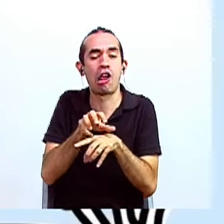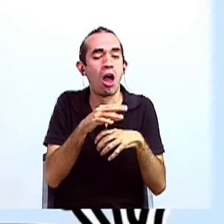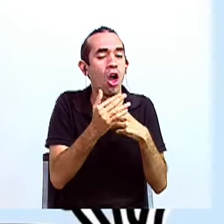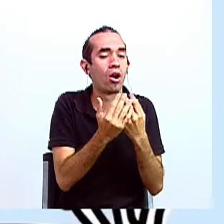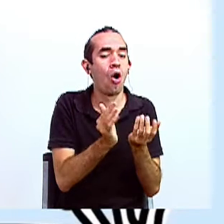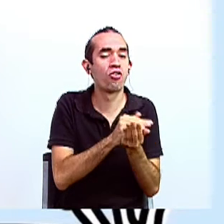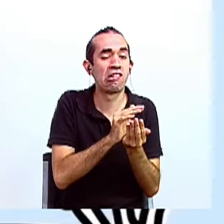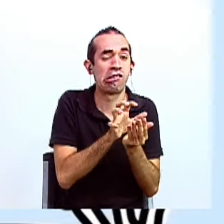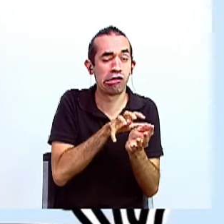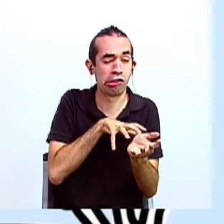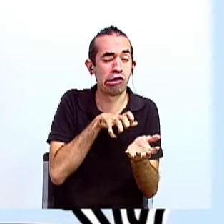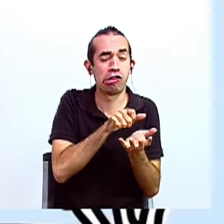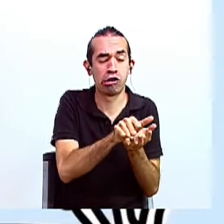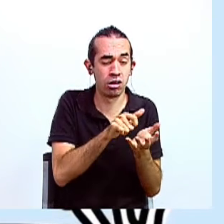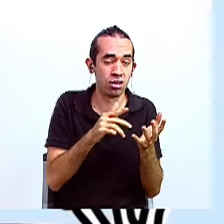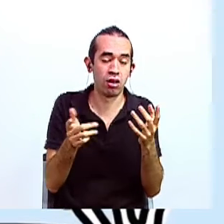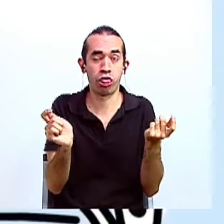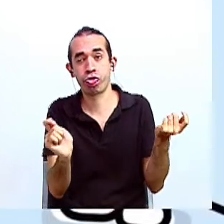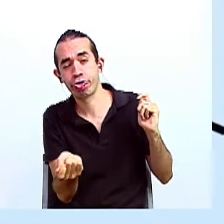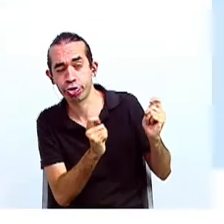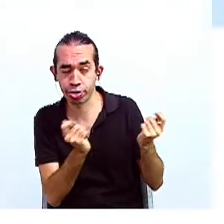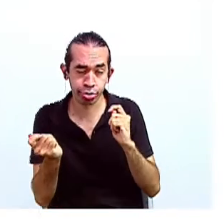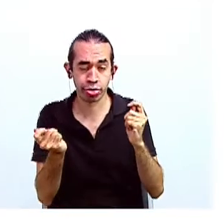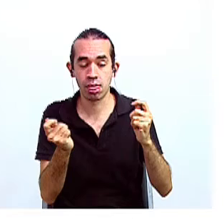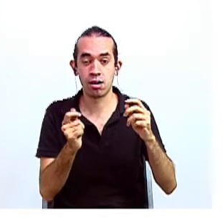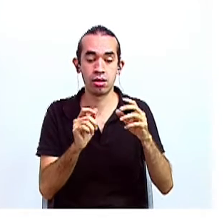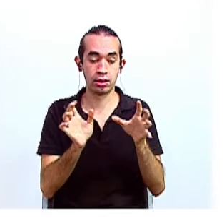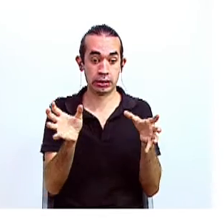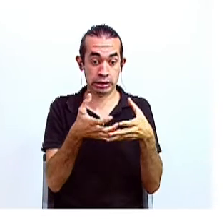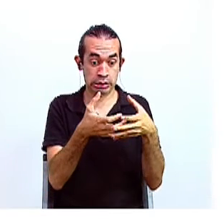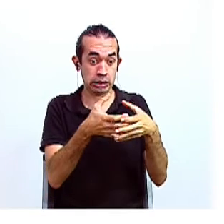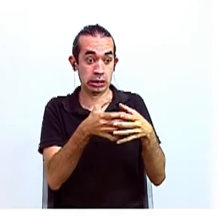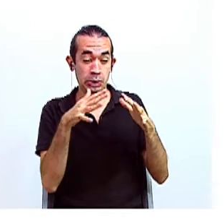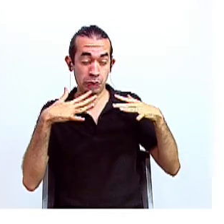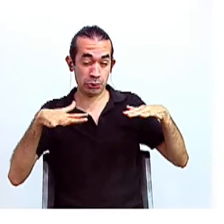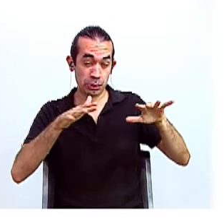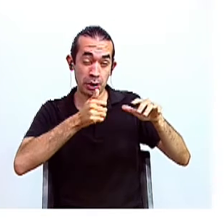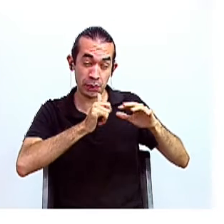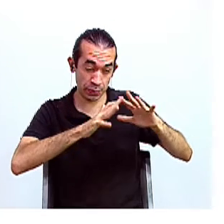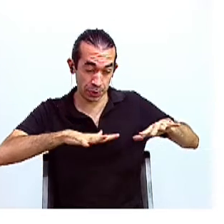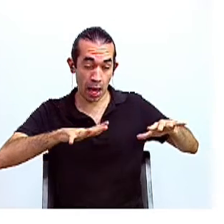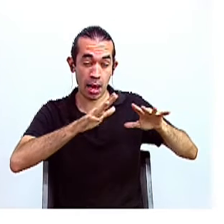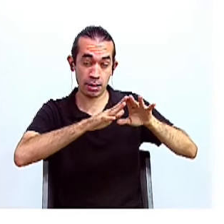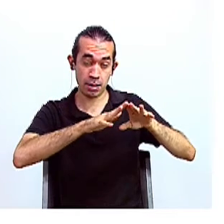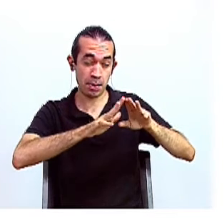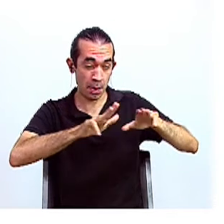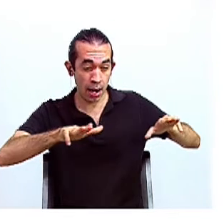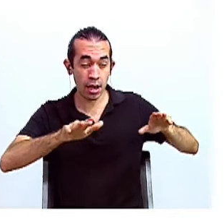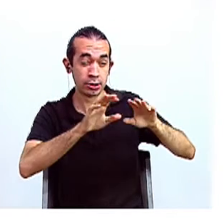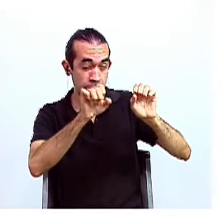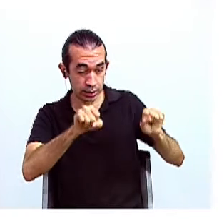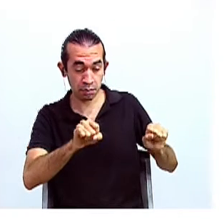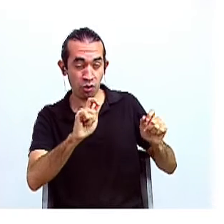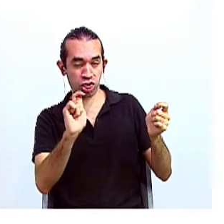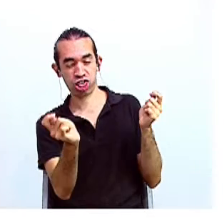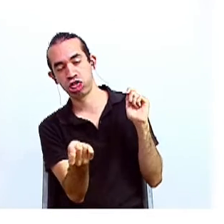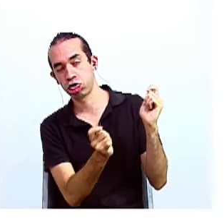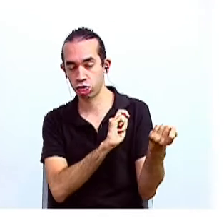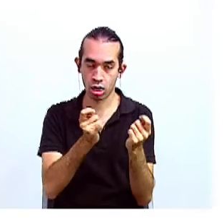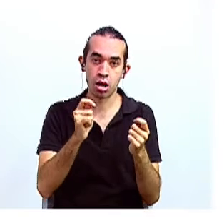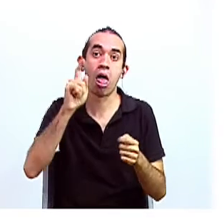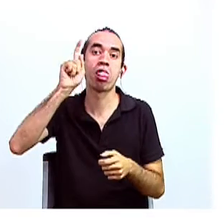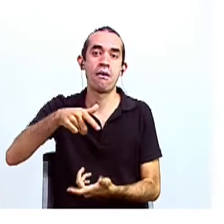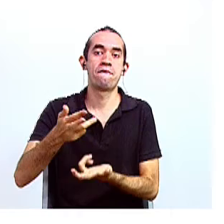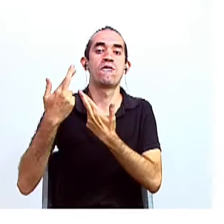No debemos alterar el ciclo natural del agua. Recuerden hacer de ella un uso responsable, evitar las emisiones